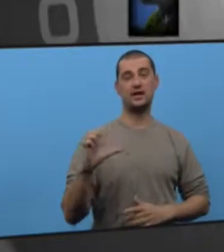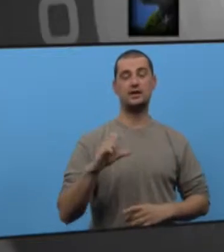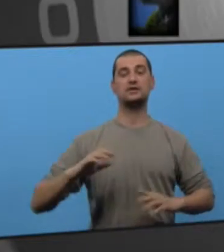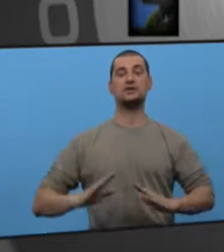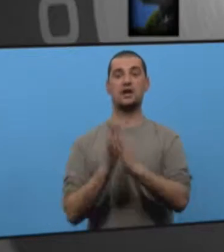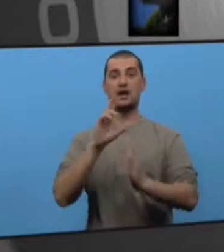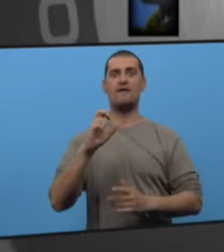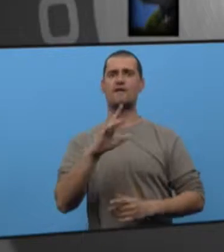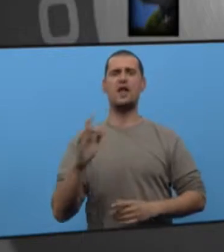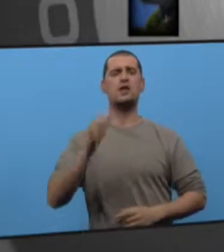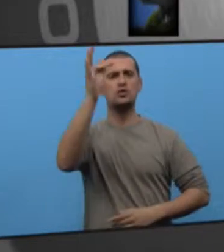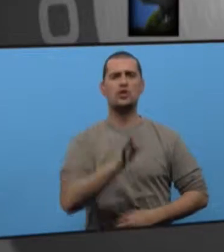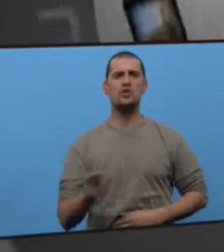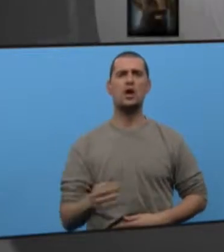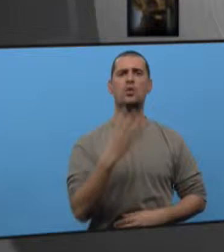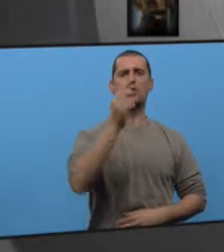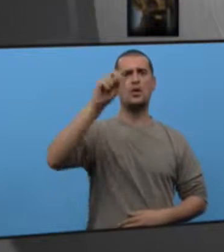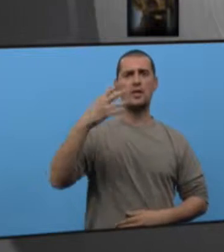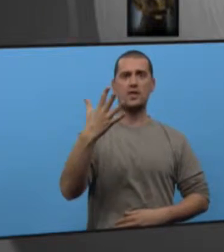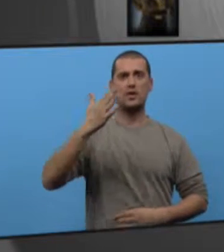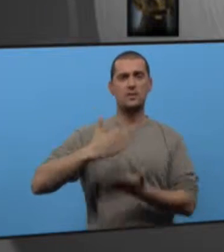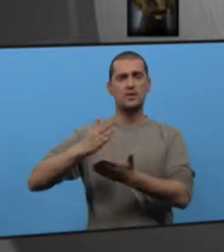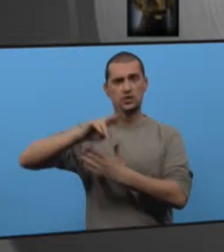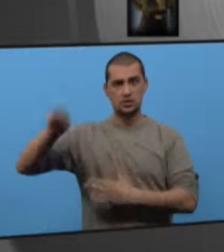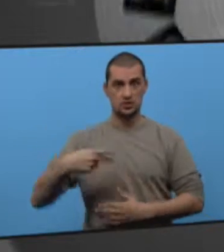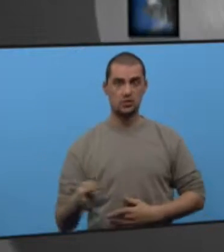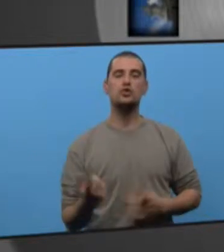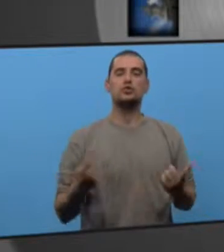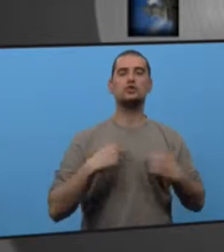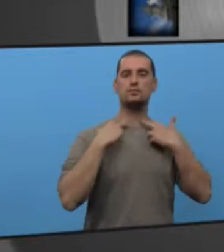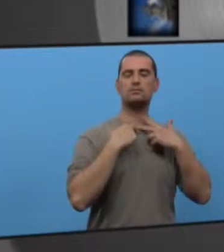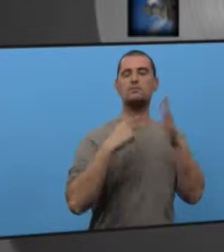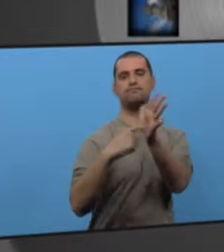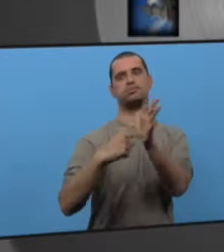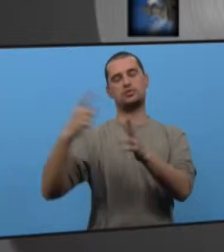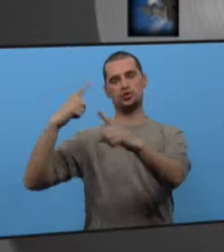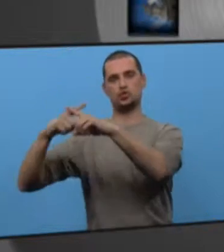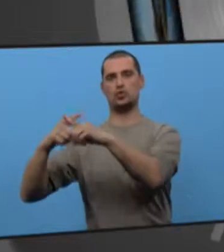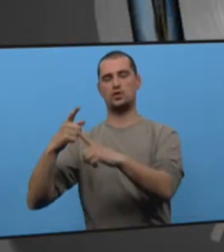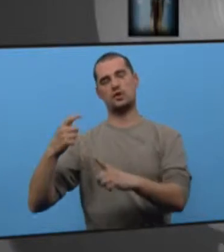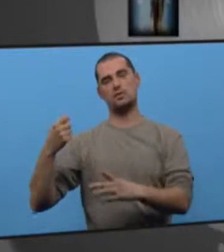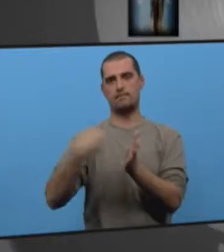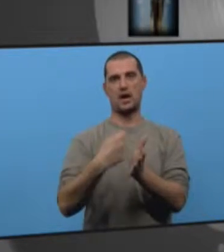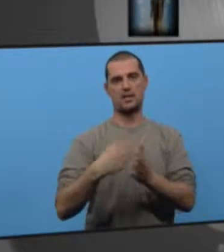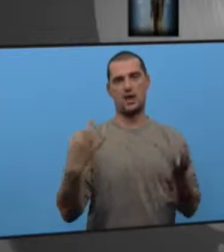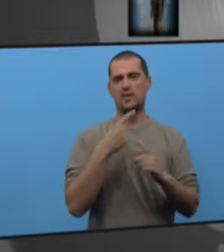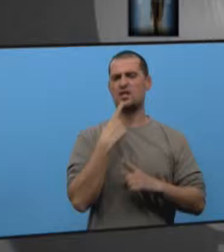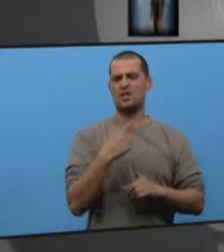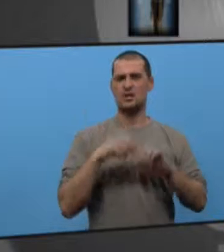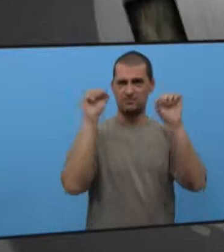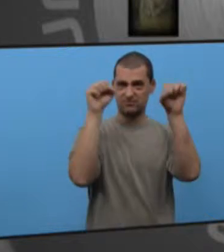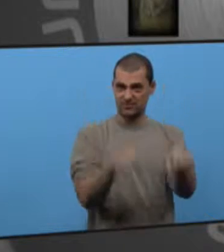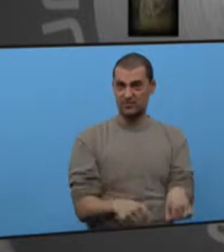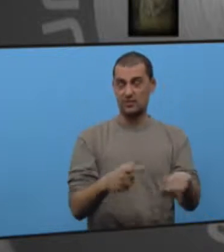4,5 millóns de euros. Esta semana a institución provincial reclamou a Xunta o pago desta cantidade e denunciou co retraso